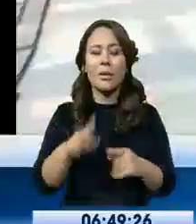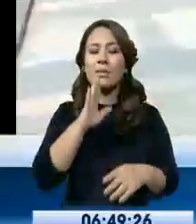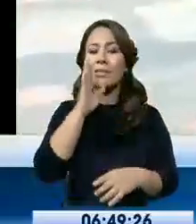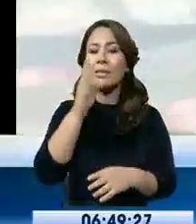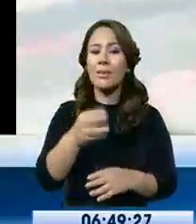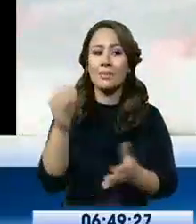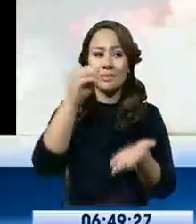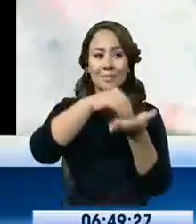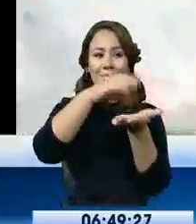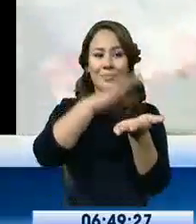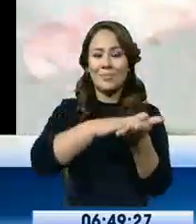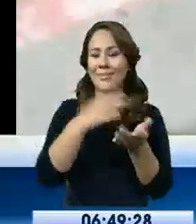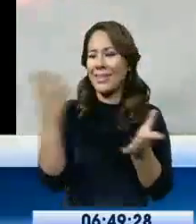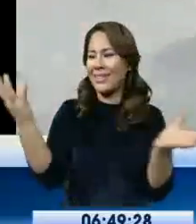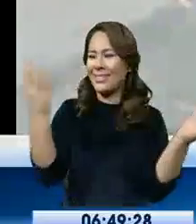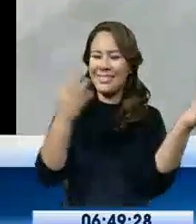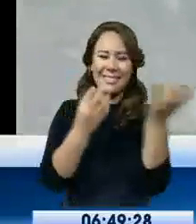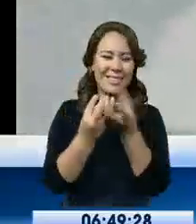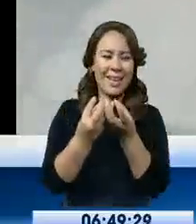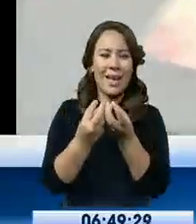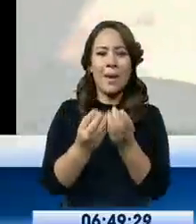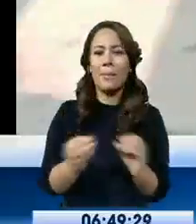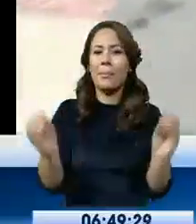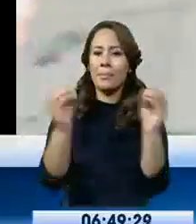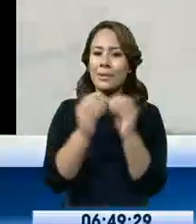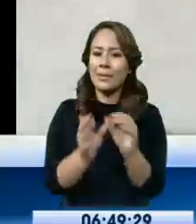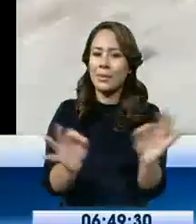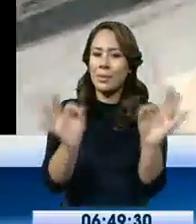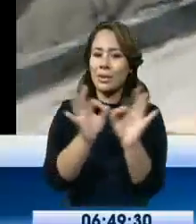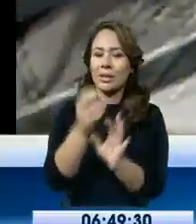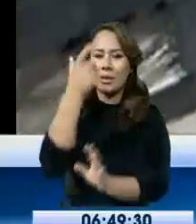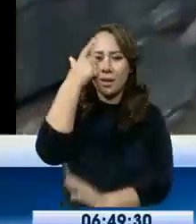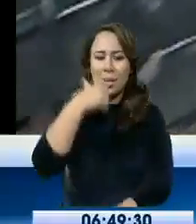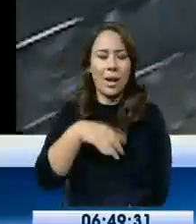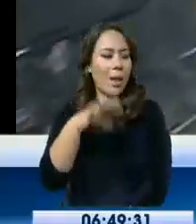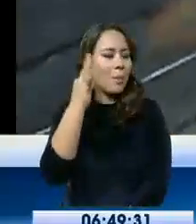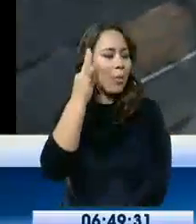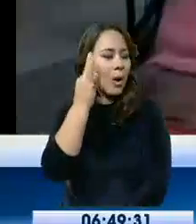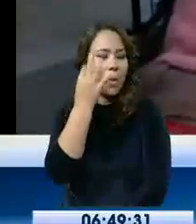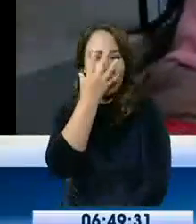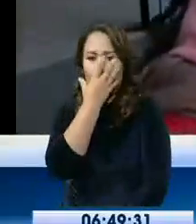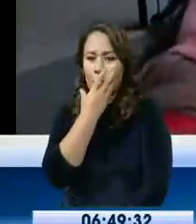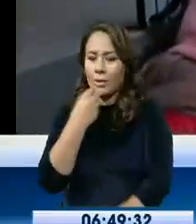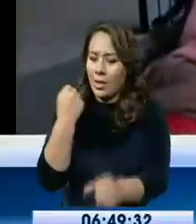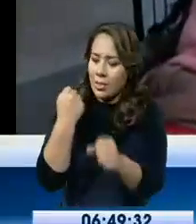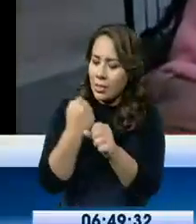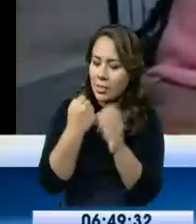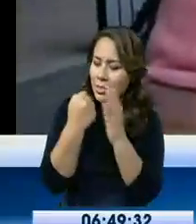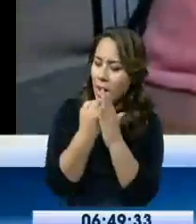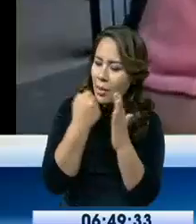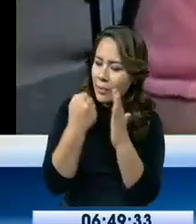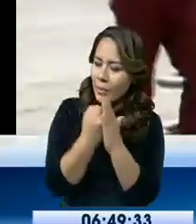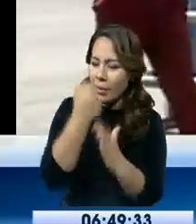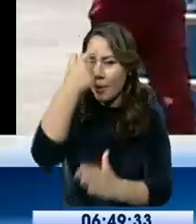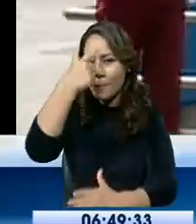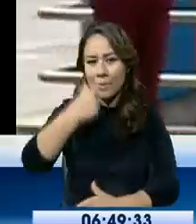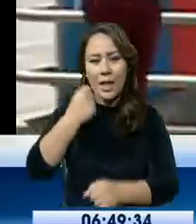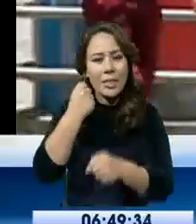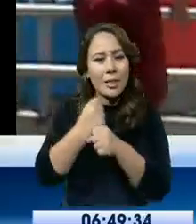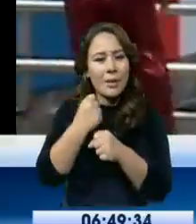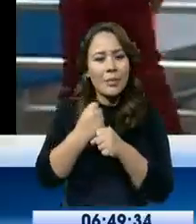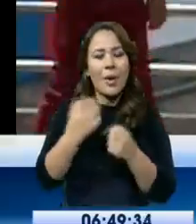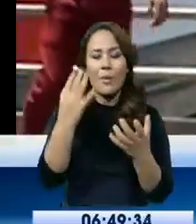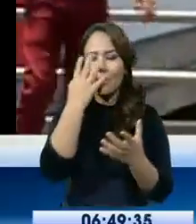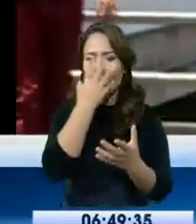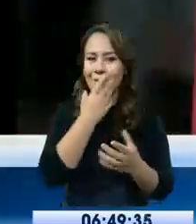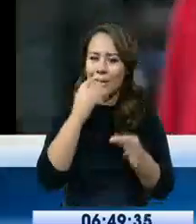en este mestizaje del que uno de sus mayores íconos es la mujer azuaya, la bella y trabajadora chola, que lleva orgullosa un ornamentado atuendo que